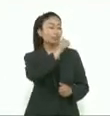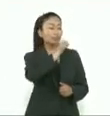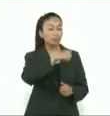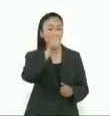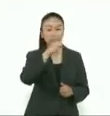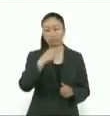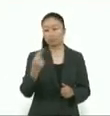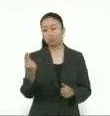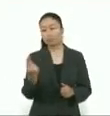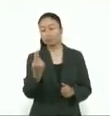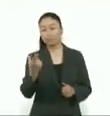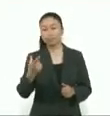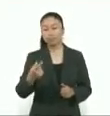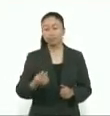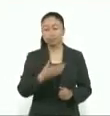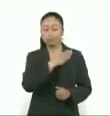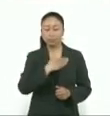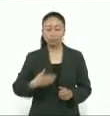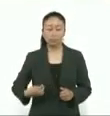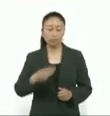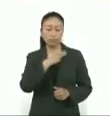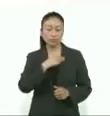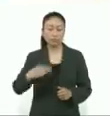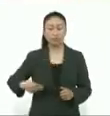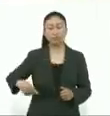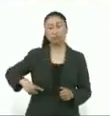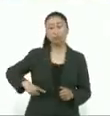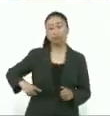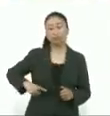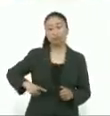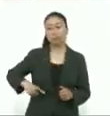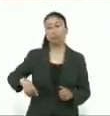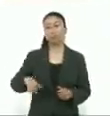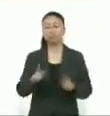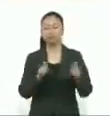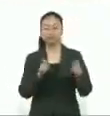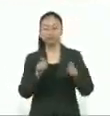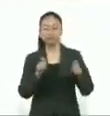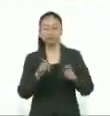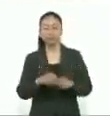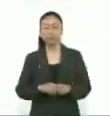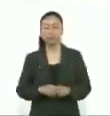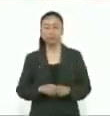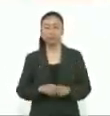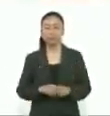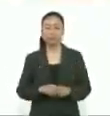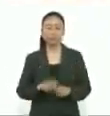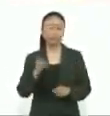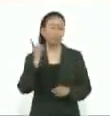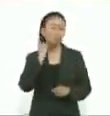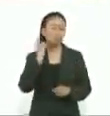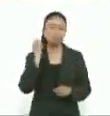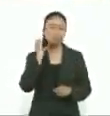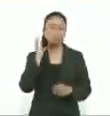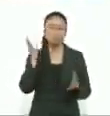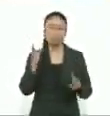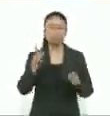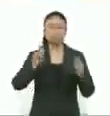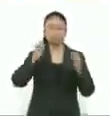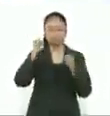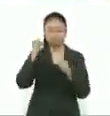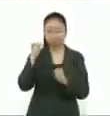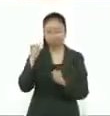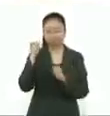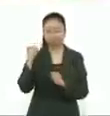gobernadoras, presidentas municipales, regidoras, legisladoras, que luchan